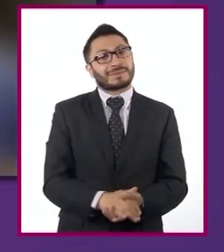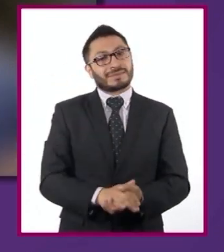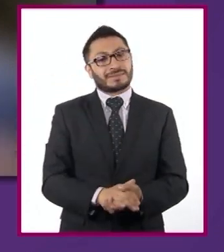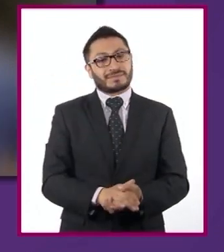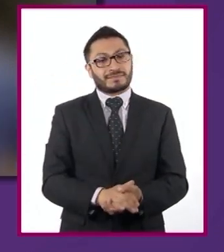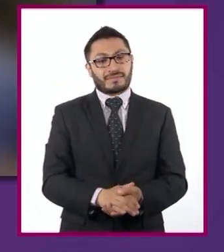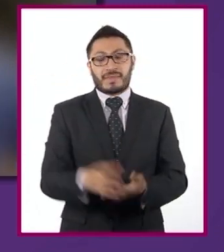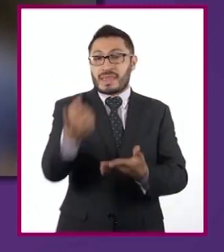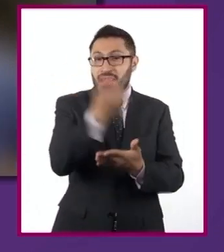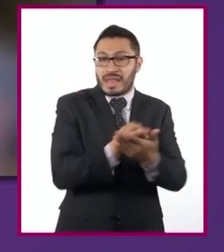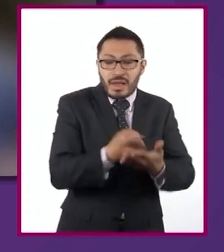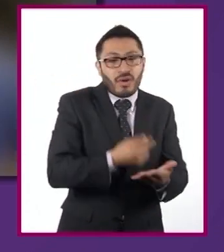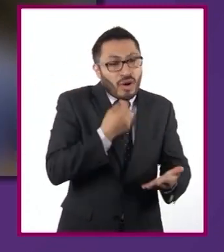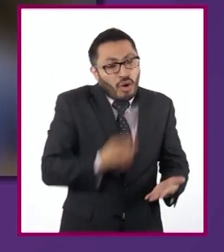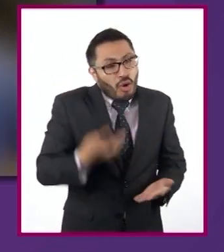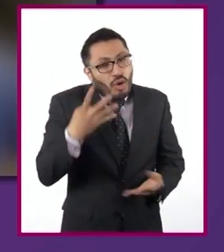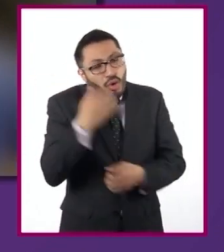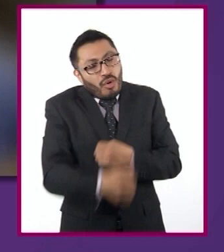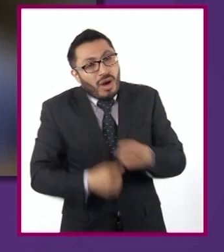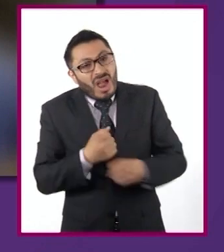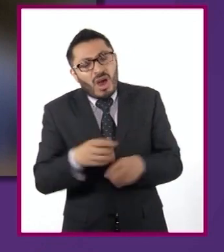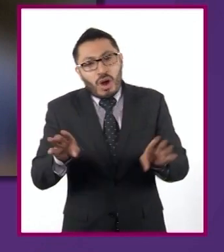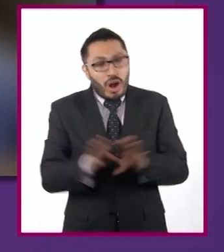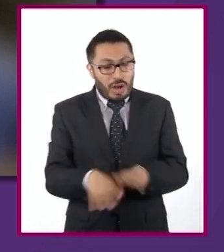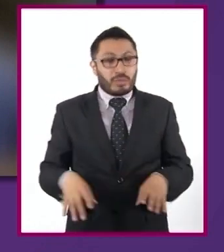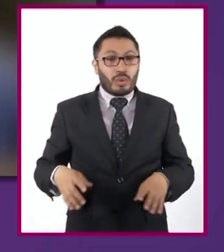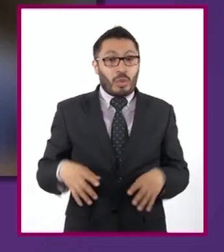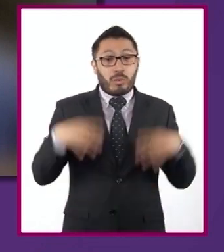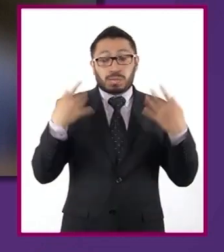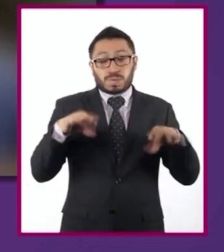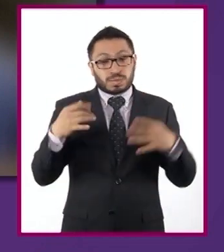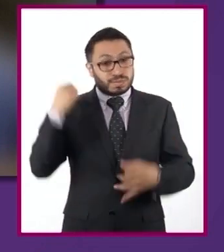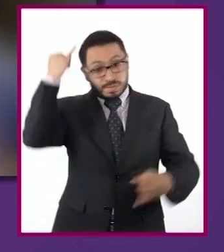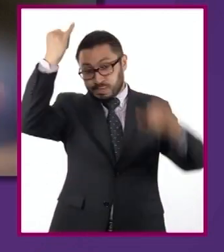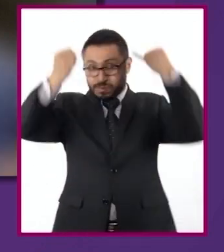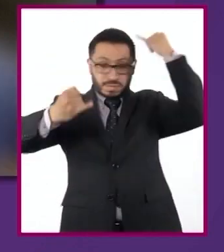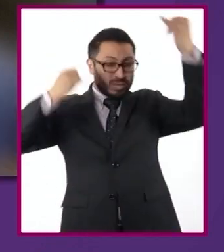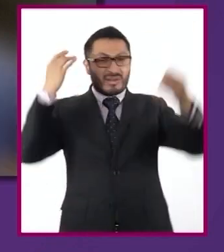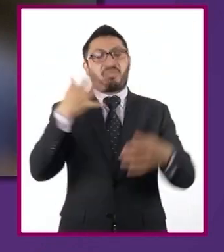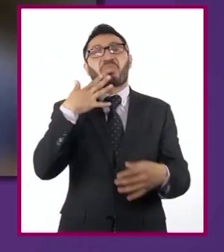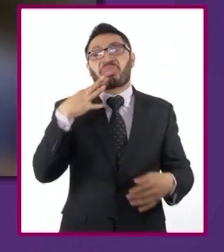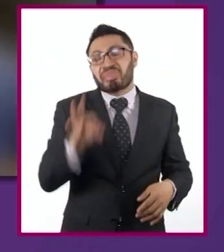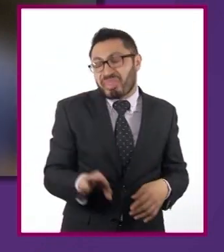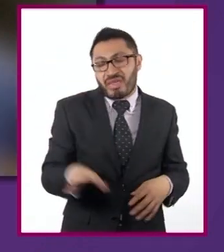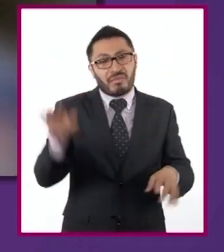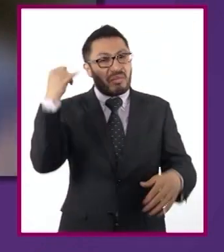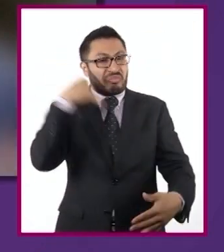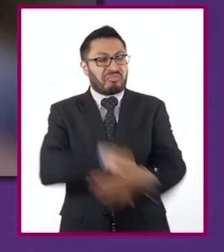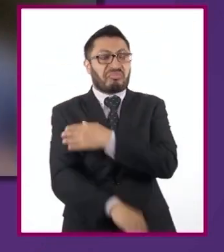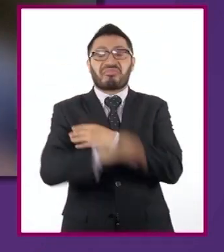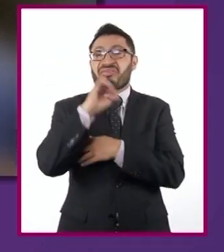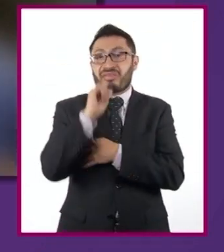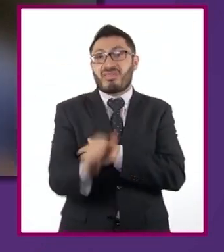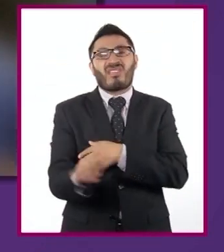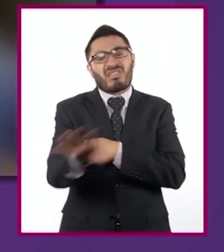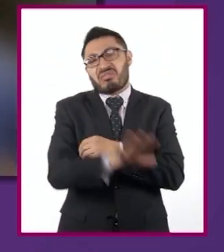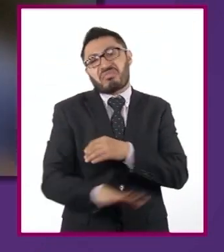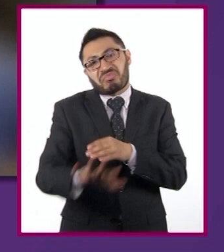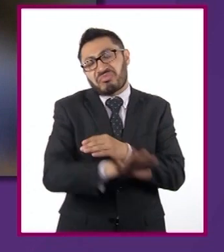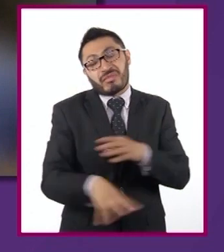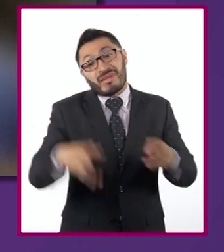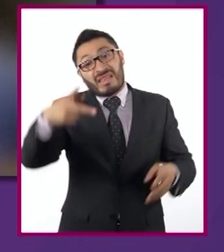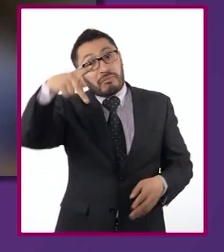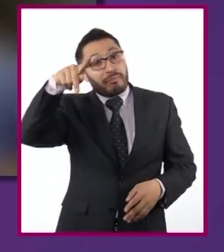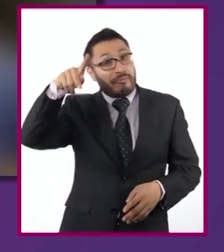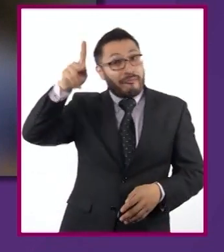de un niño de 4 años puede ser sumamente abstracto, simple, sin profundidad, básico.